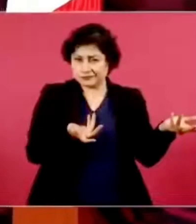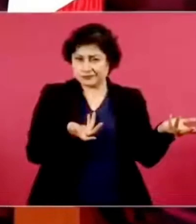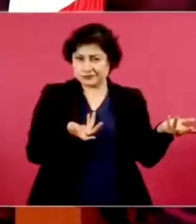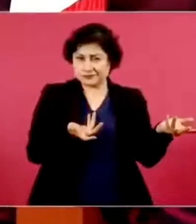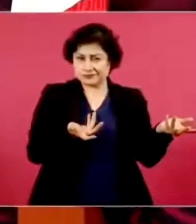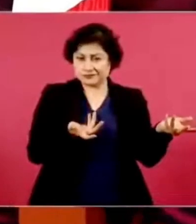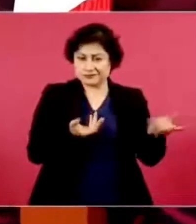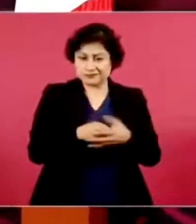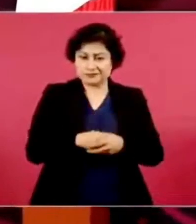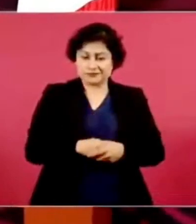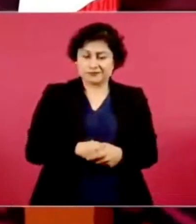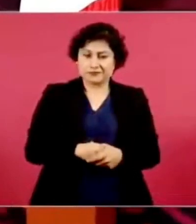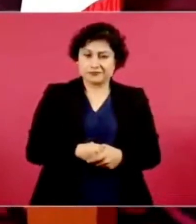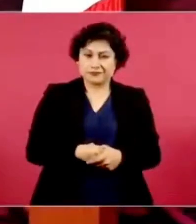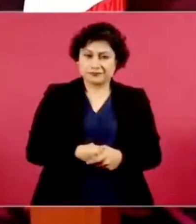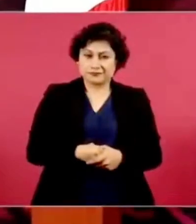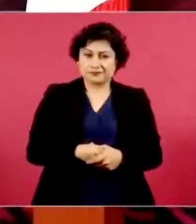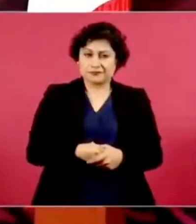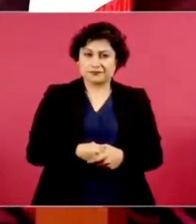para ver por qué